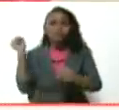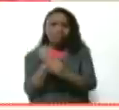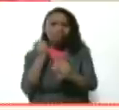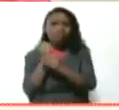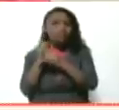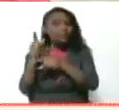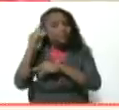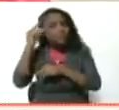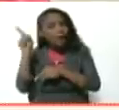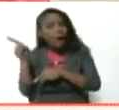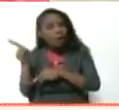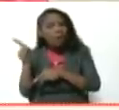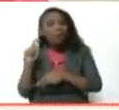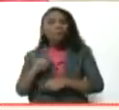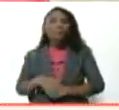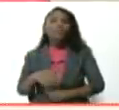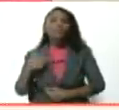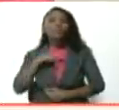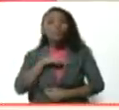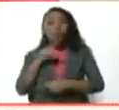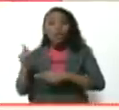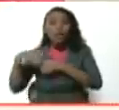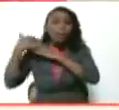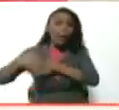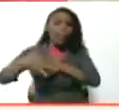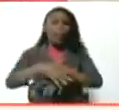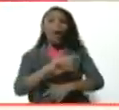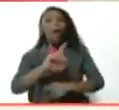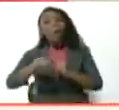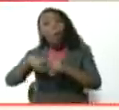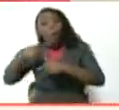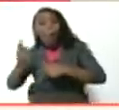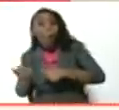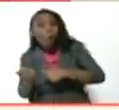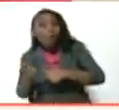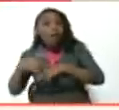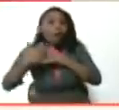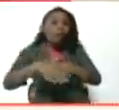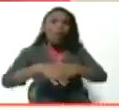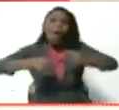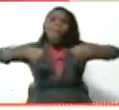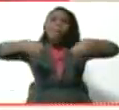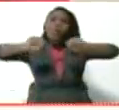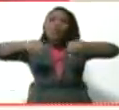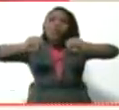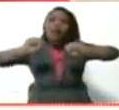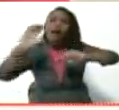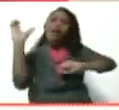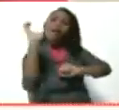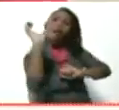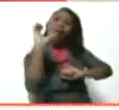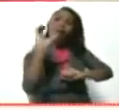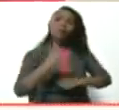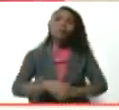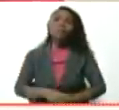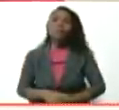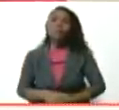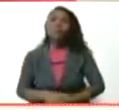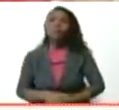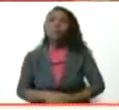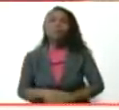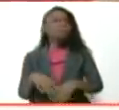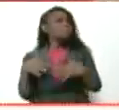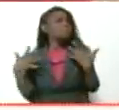día. Tendremos esa marcha, pero también va a haber una marcha motorizada en Caracas, que